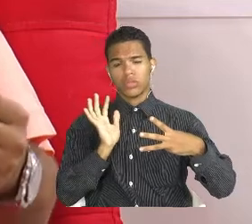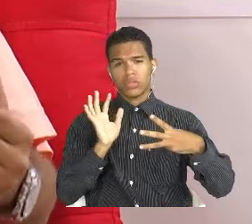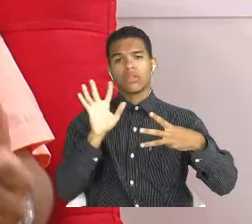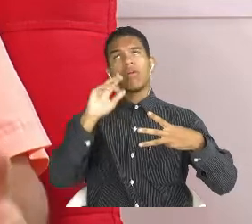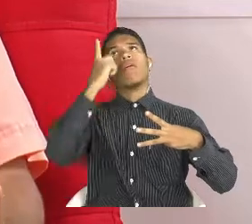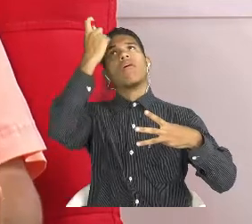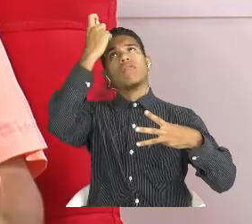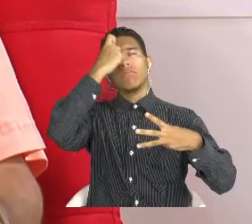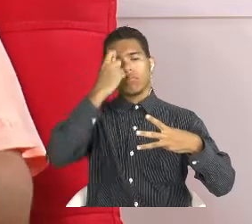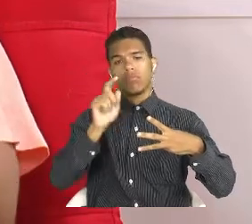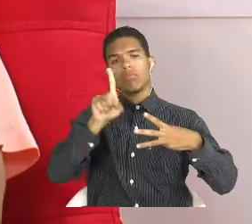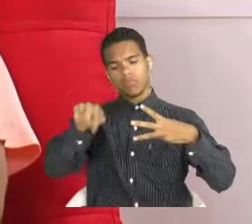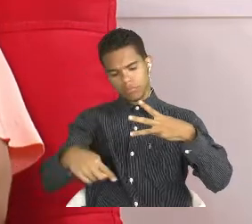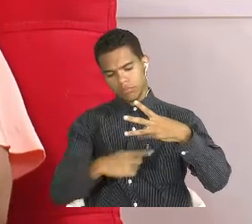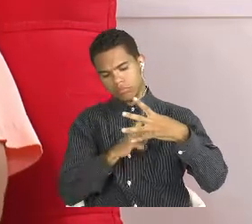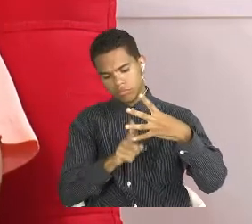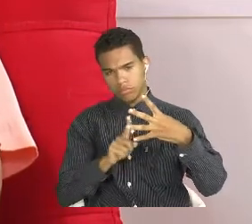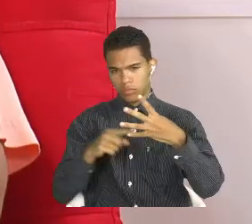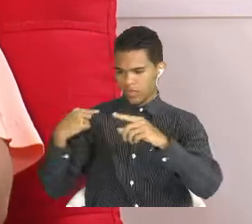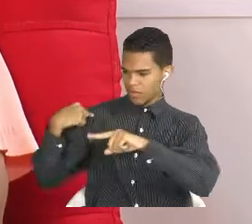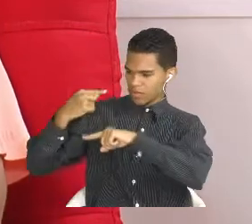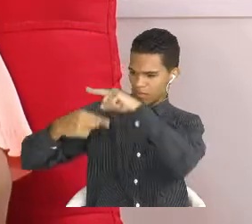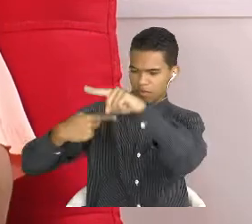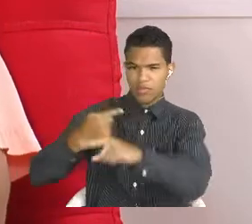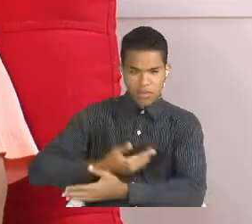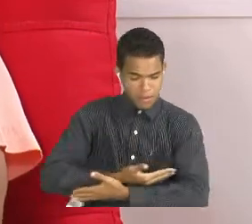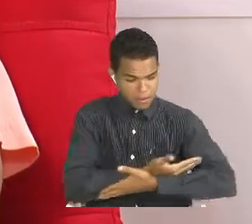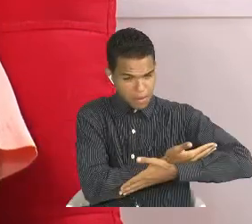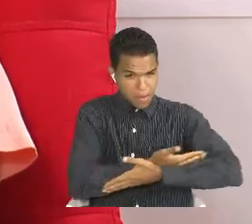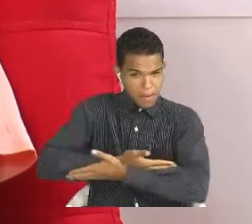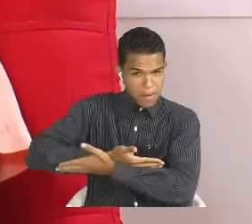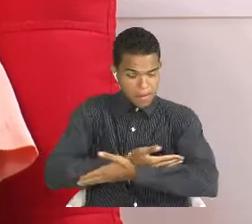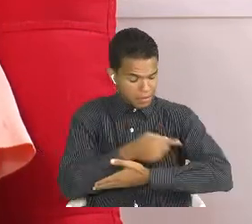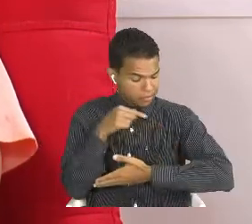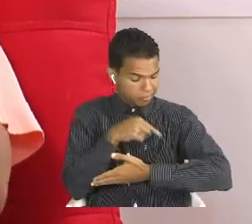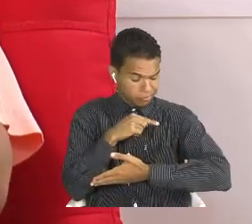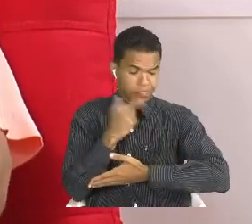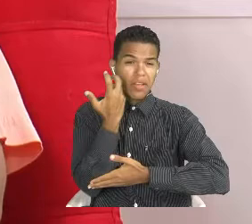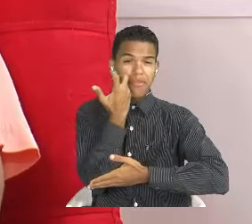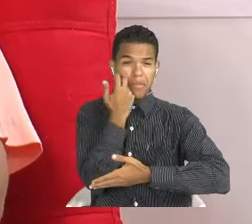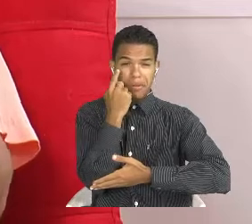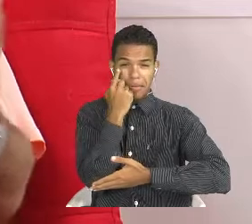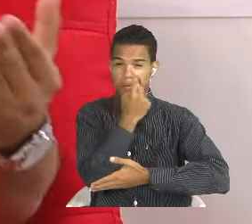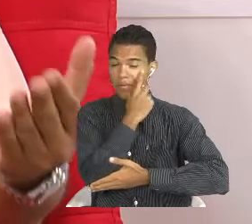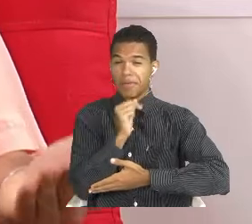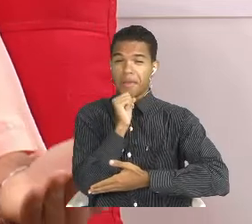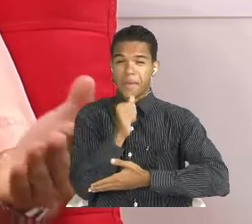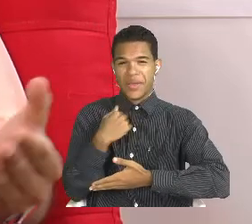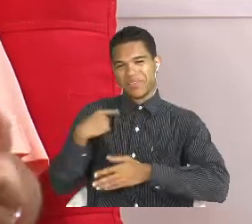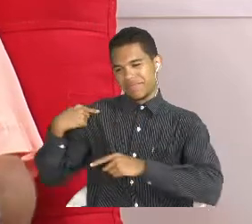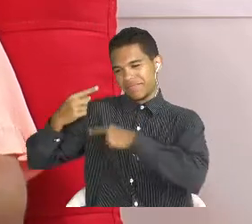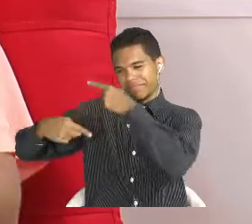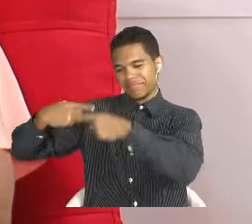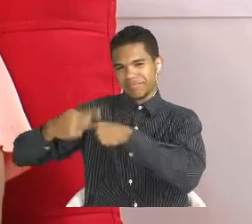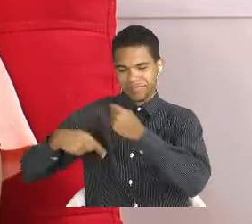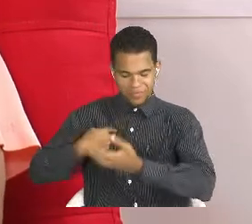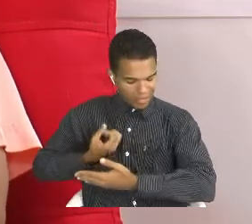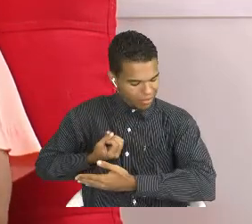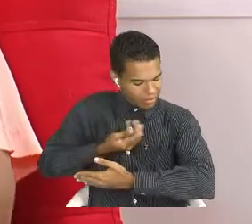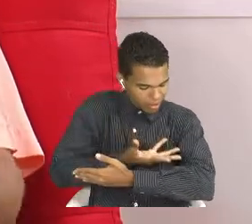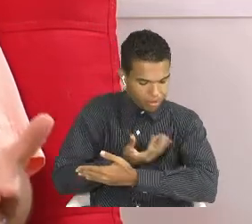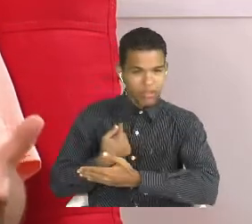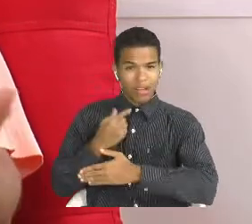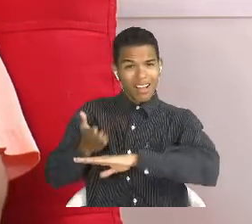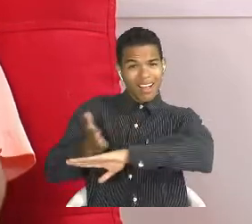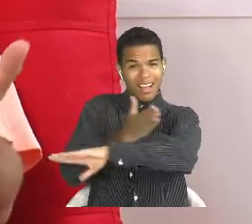glaucoma congénito, o sea, niños, bebés recién nacidos pueden nacer con glaucomas y que pues obviamente hay que hacer un diagnóstico oportuno